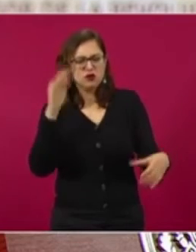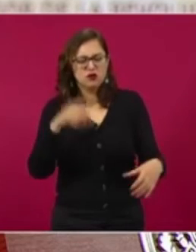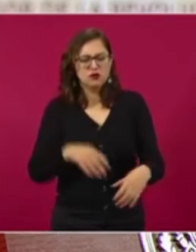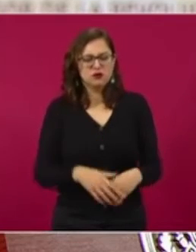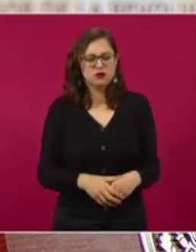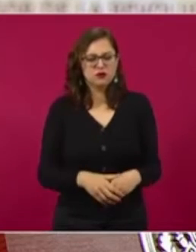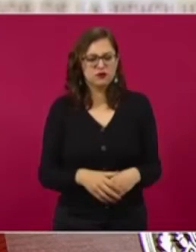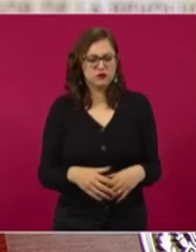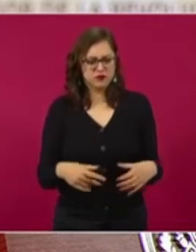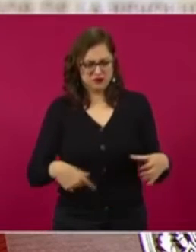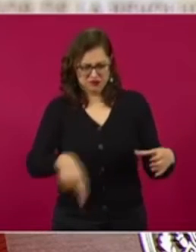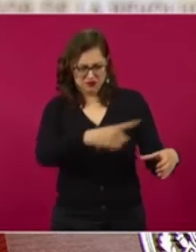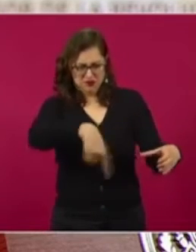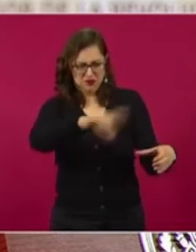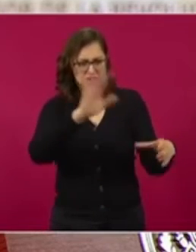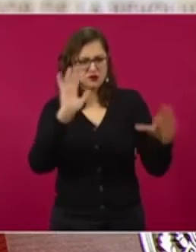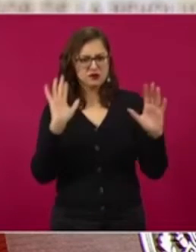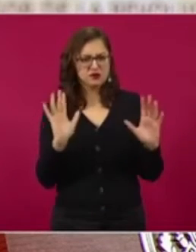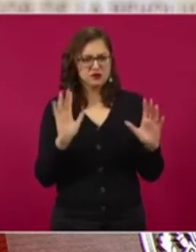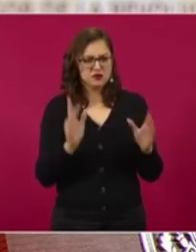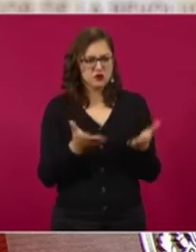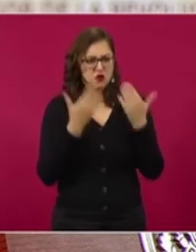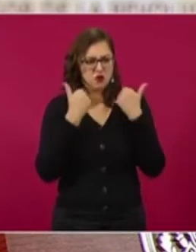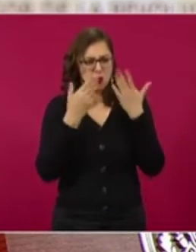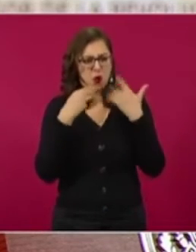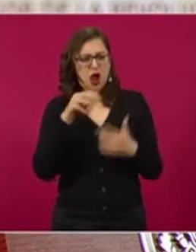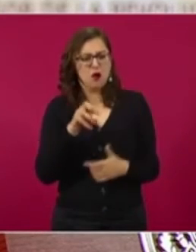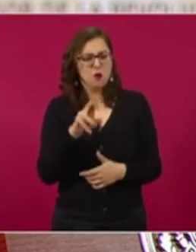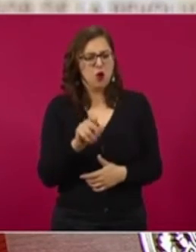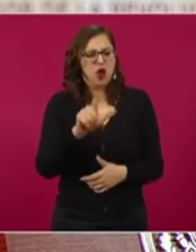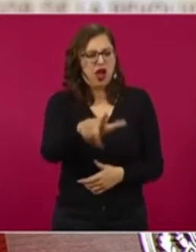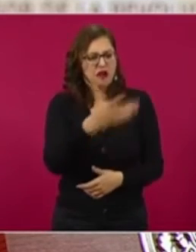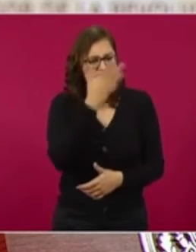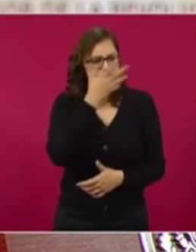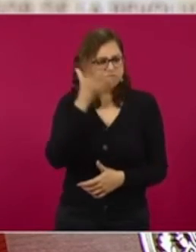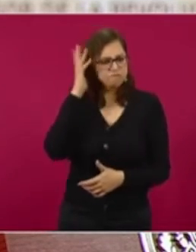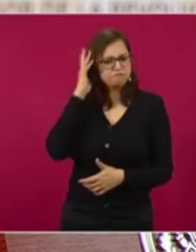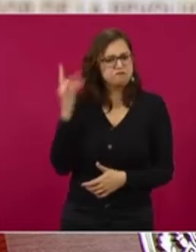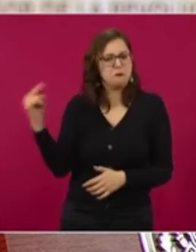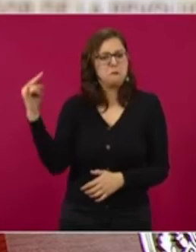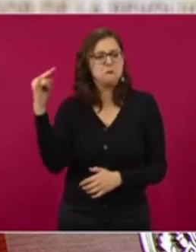de gente inmoral e hipócrita.